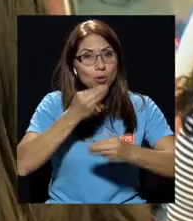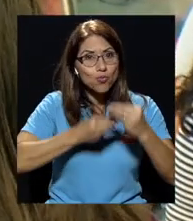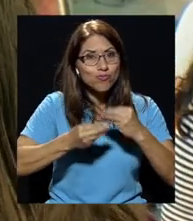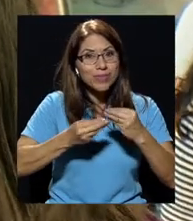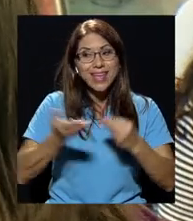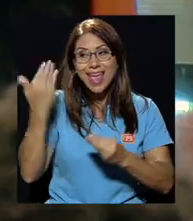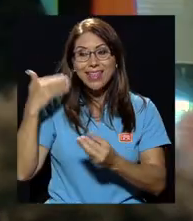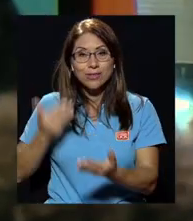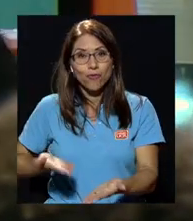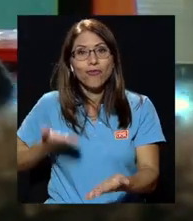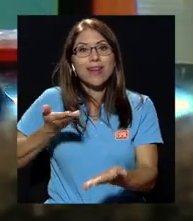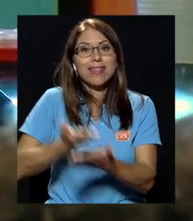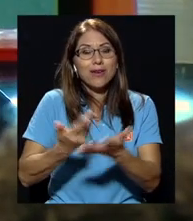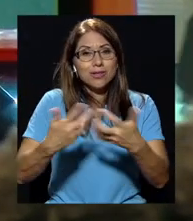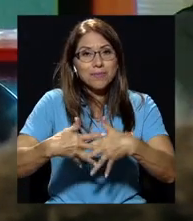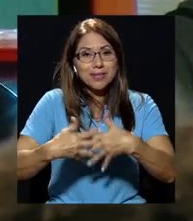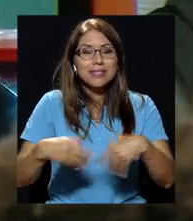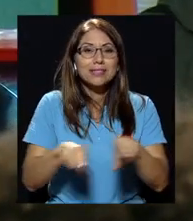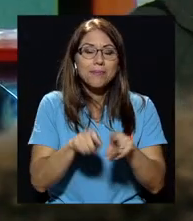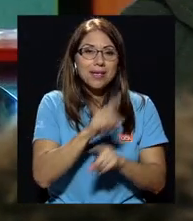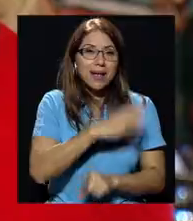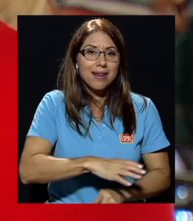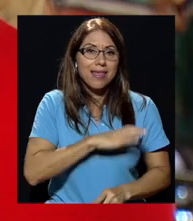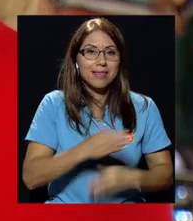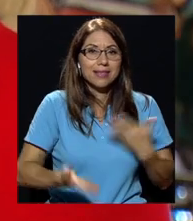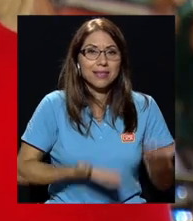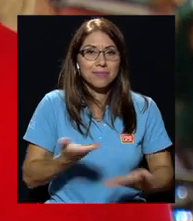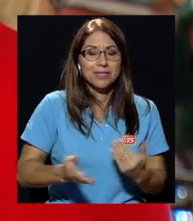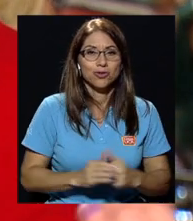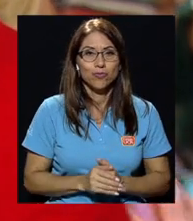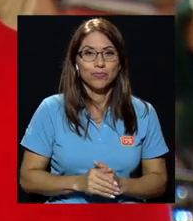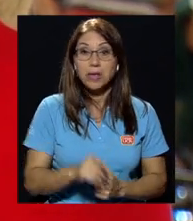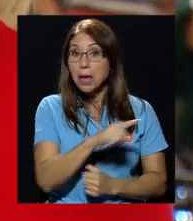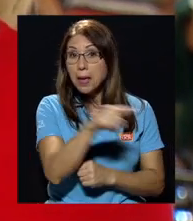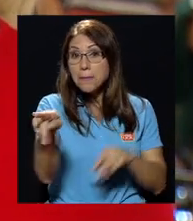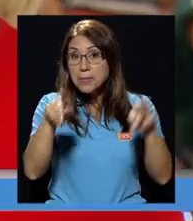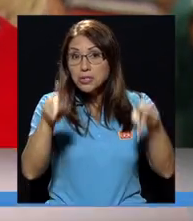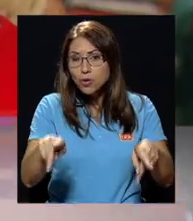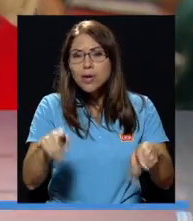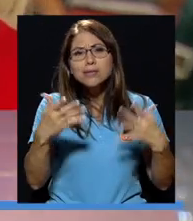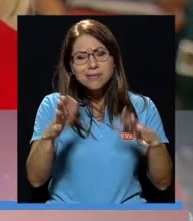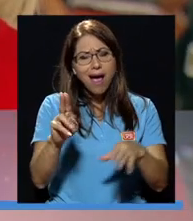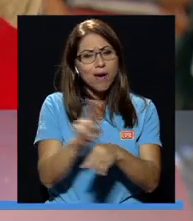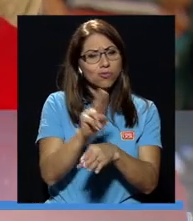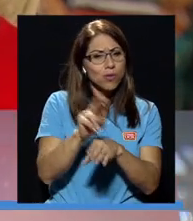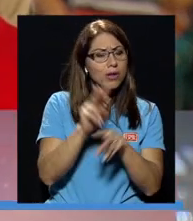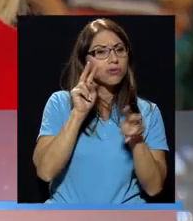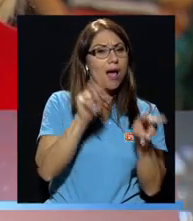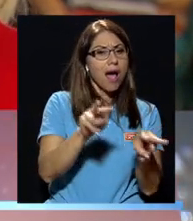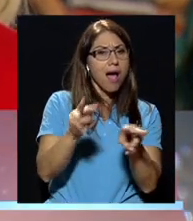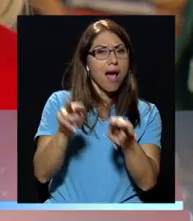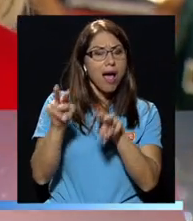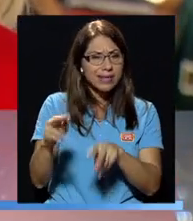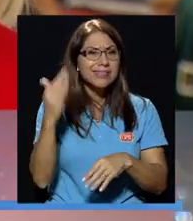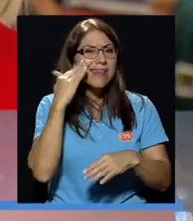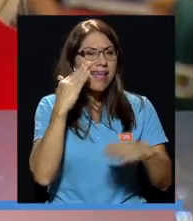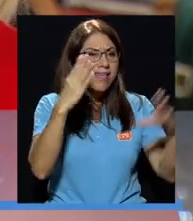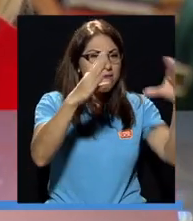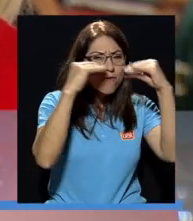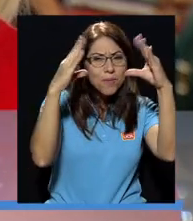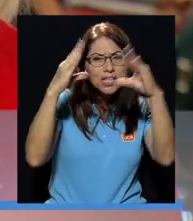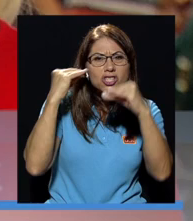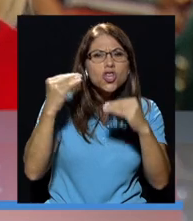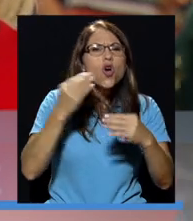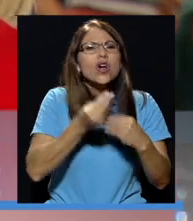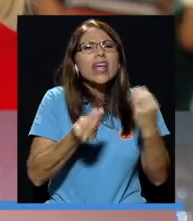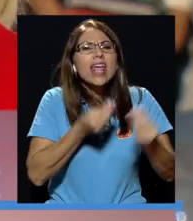del servicio. Los usuarios, al tener un acceso a la información de los menús, de los platillos, de las opciones que